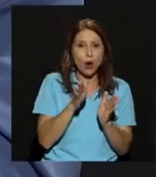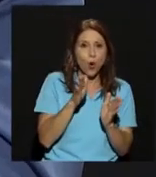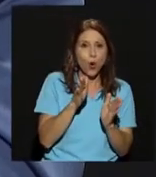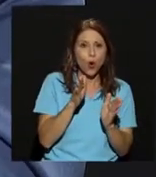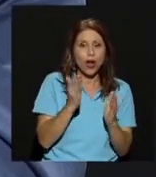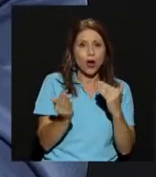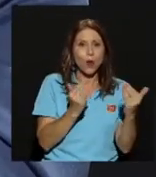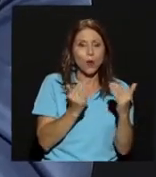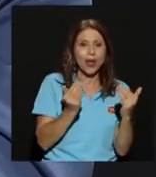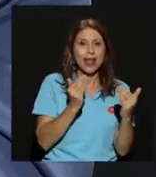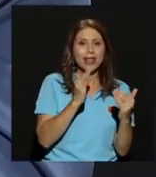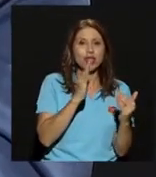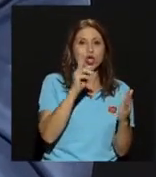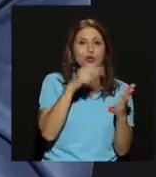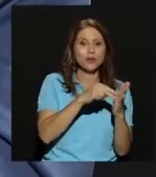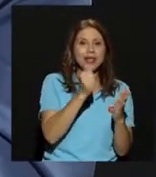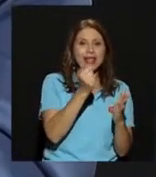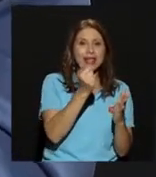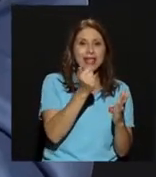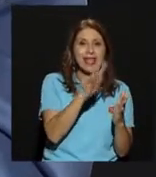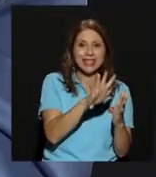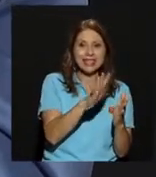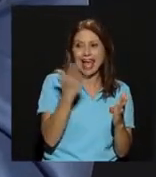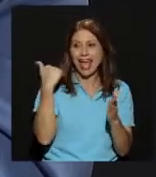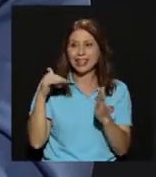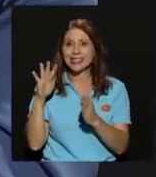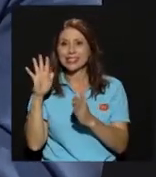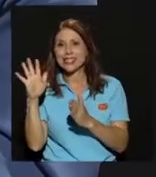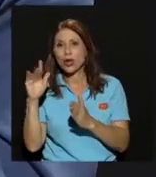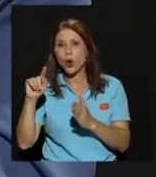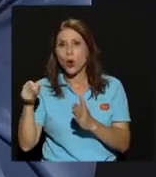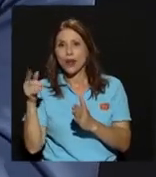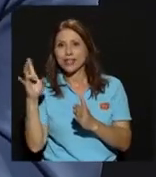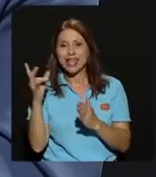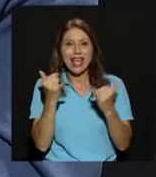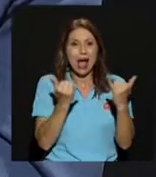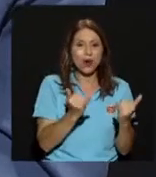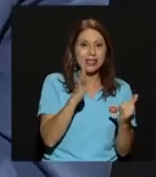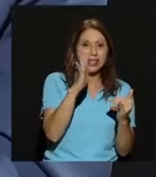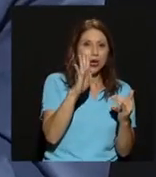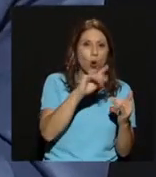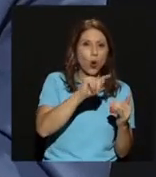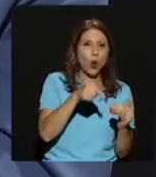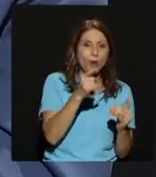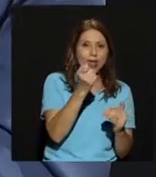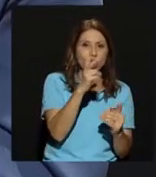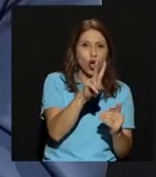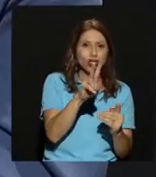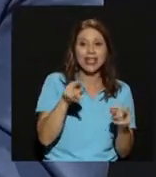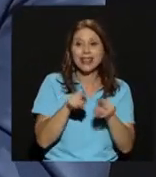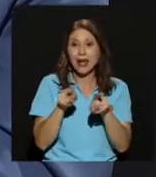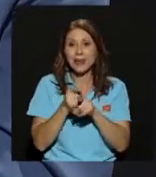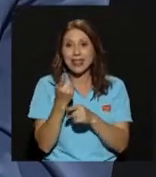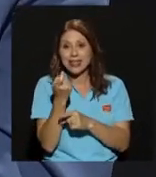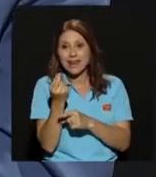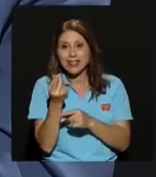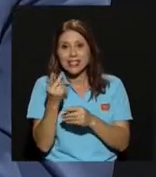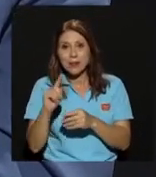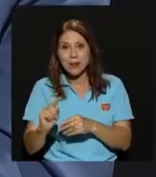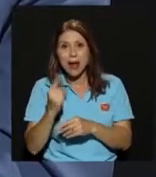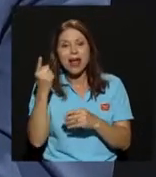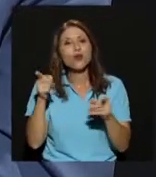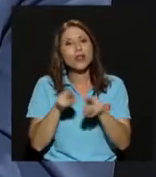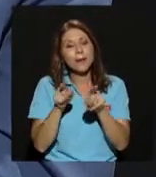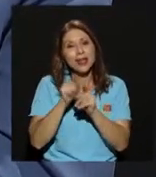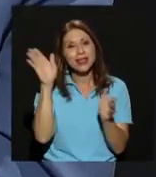ahora el 5,2 en 2016 el déficit primario también disminuyó la preocupación de la